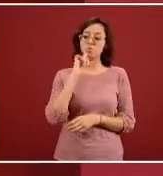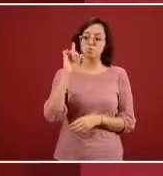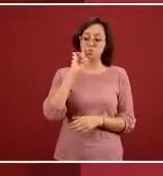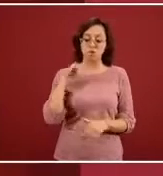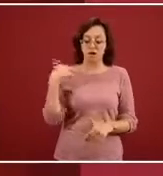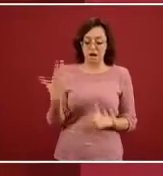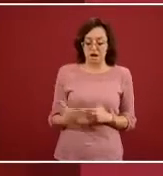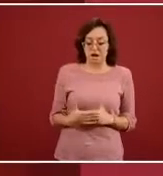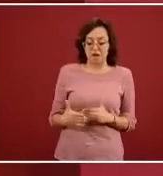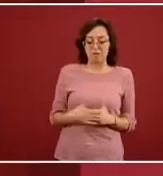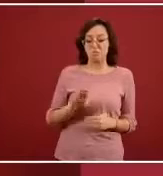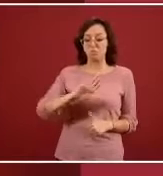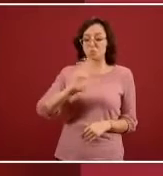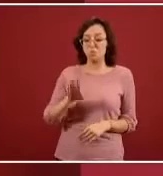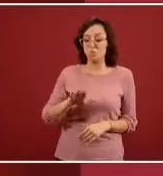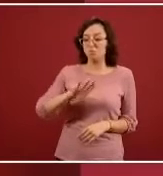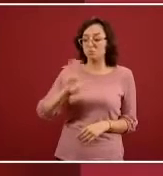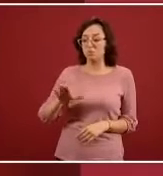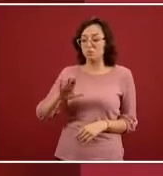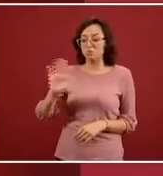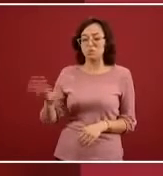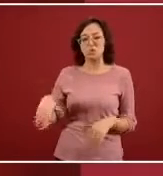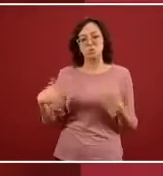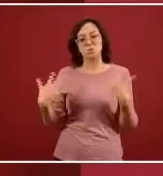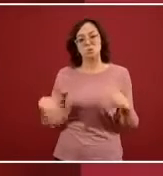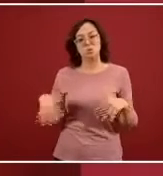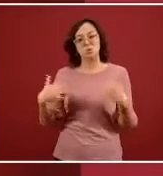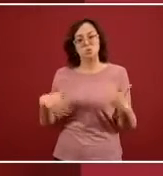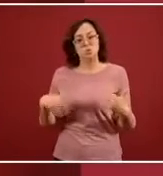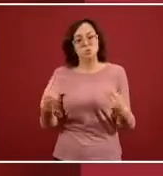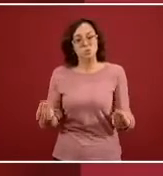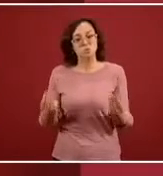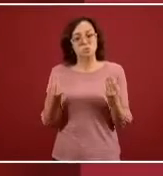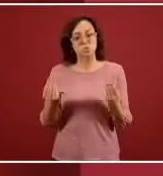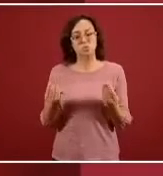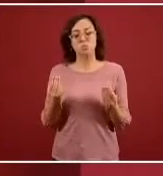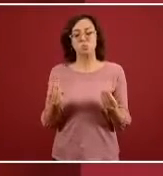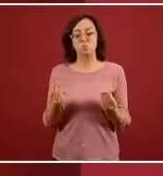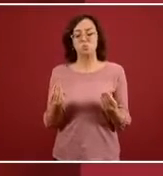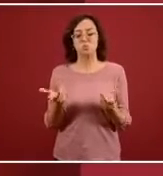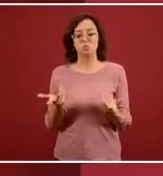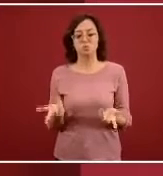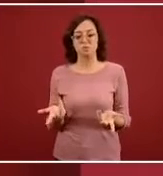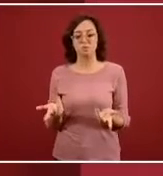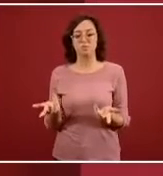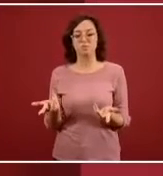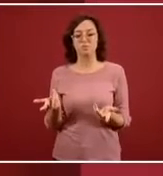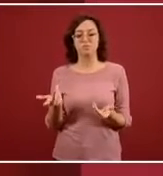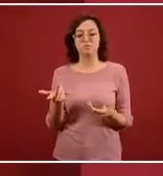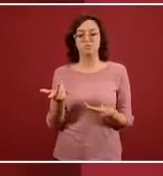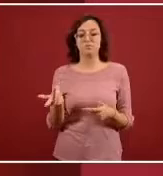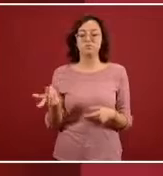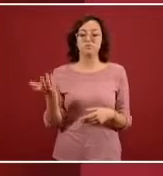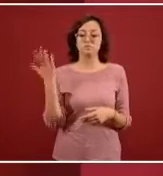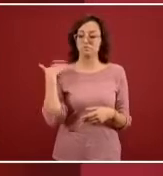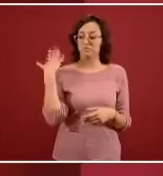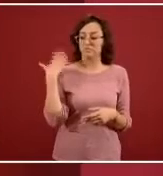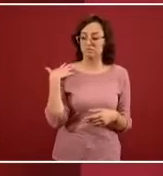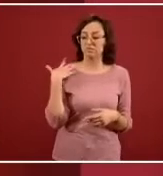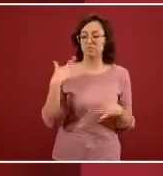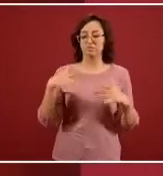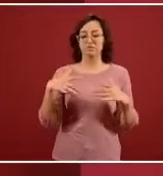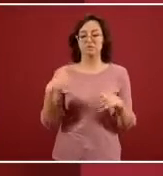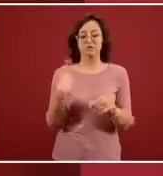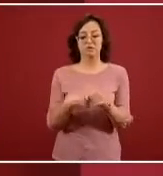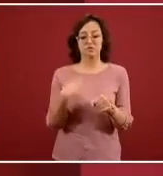se vio importantemente afectada, al grado que la mortalidad asociada con neumonía se